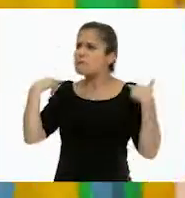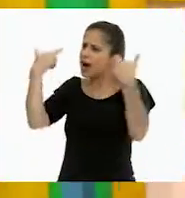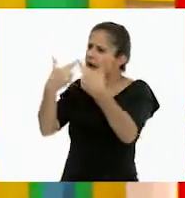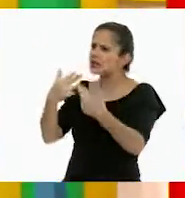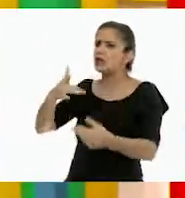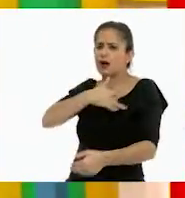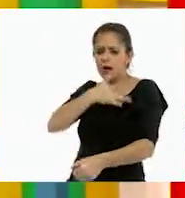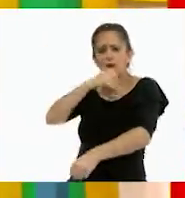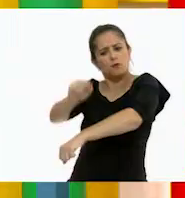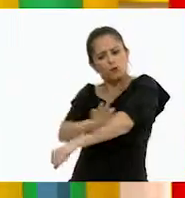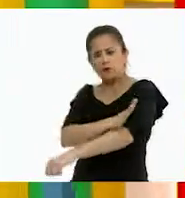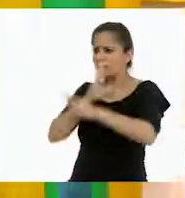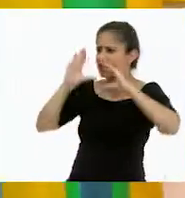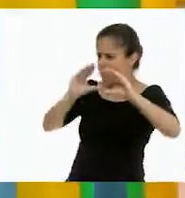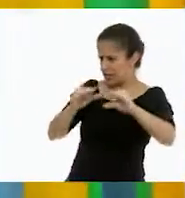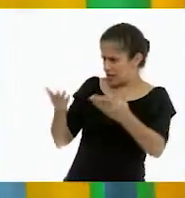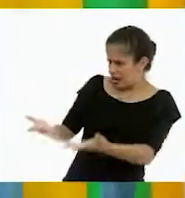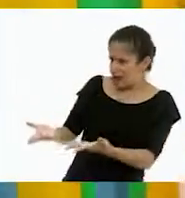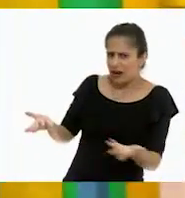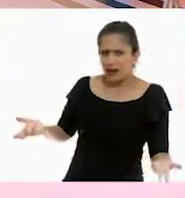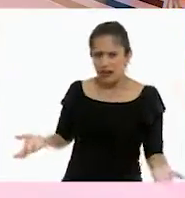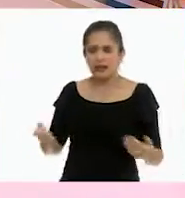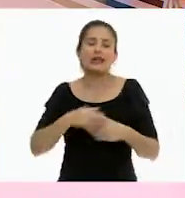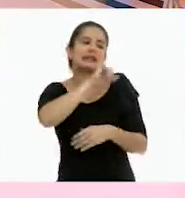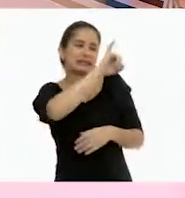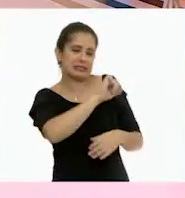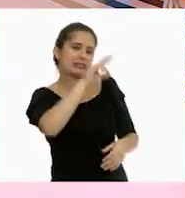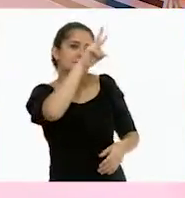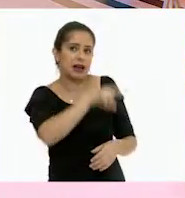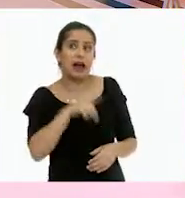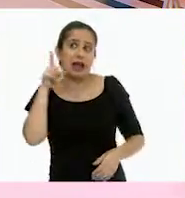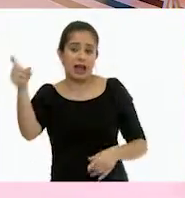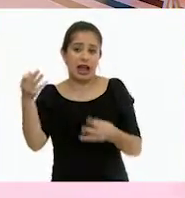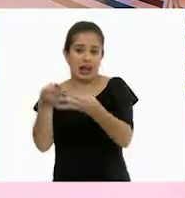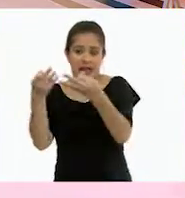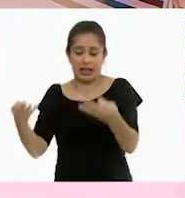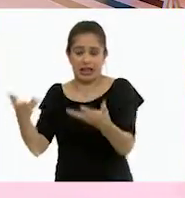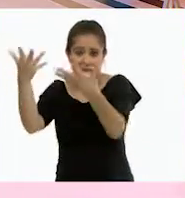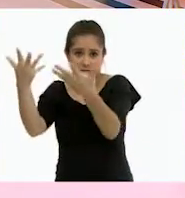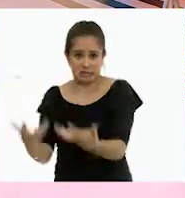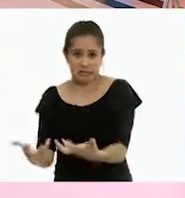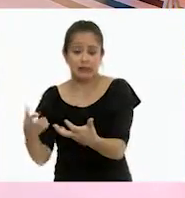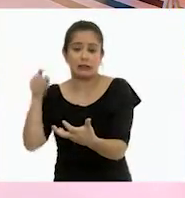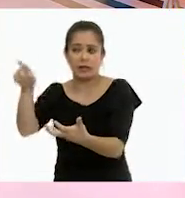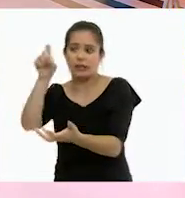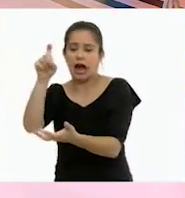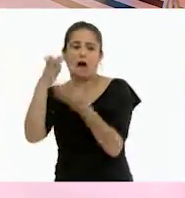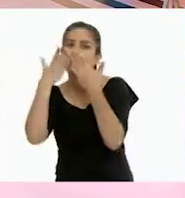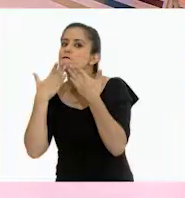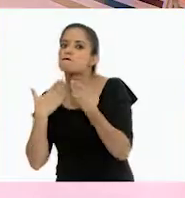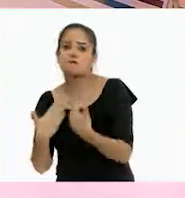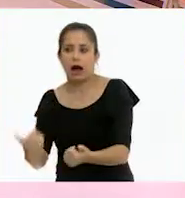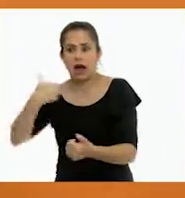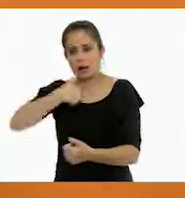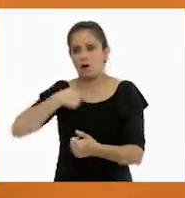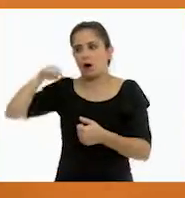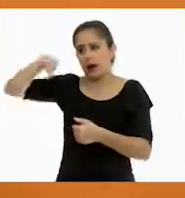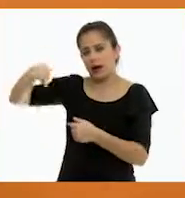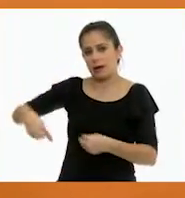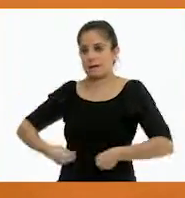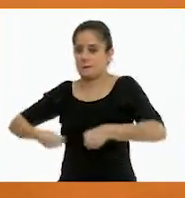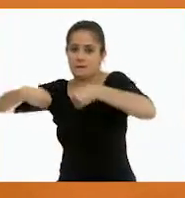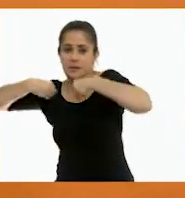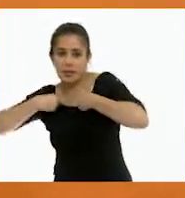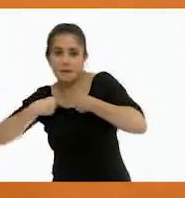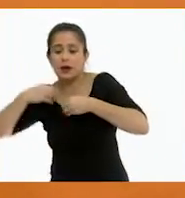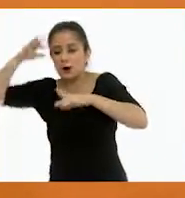pero vienes del desierto, sí, hay que ponerse... Sí, es que en el desierto no sabes, ahí sí. No hay mucha agua. Y además, tengo 100 años